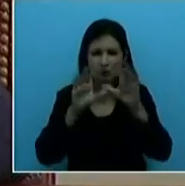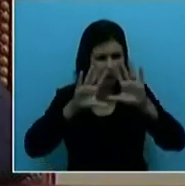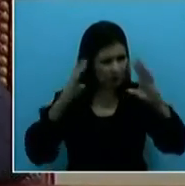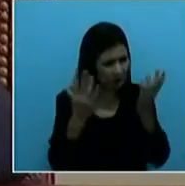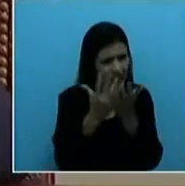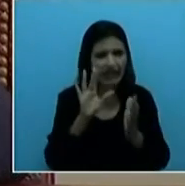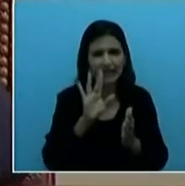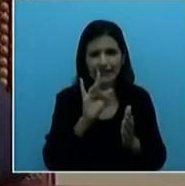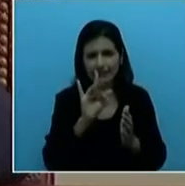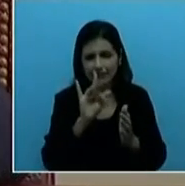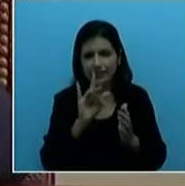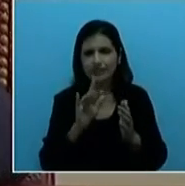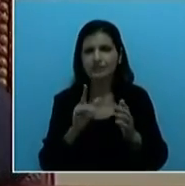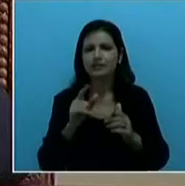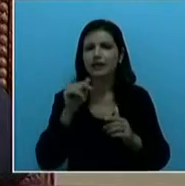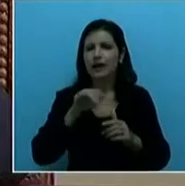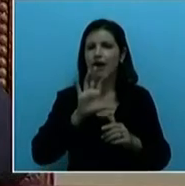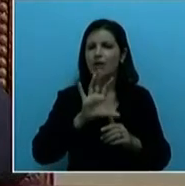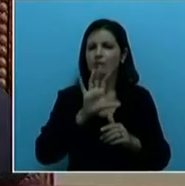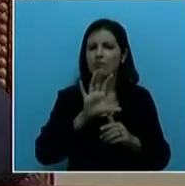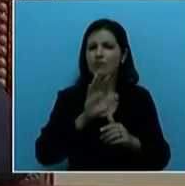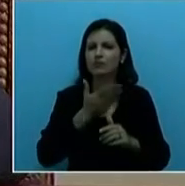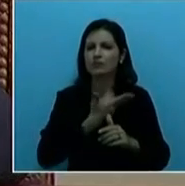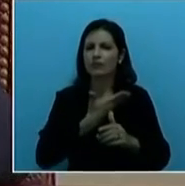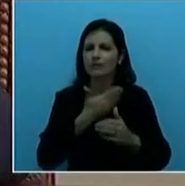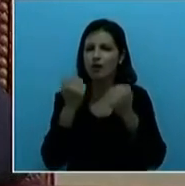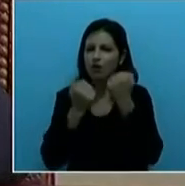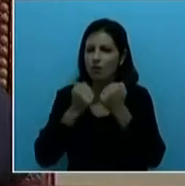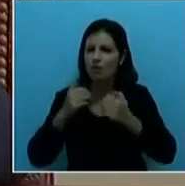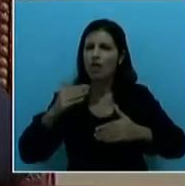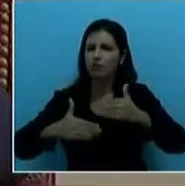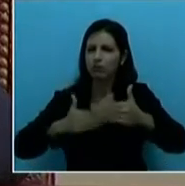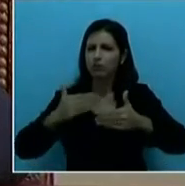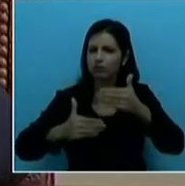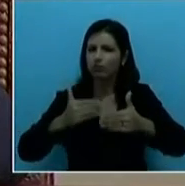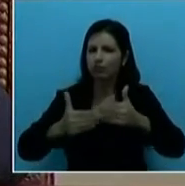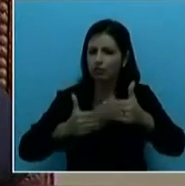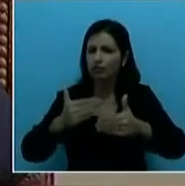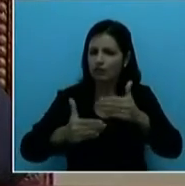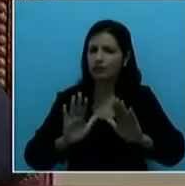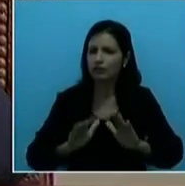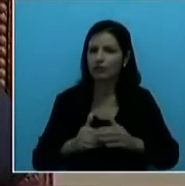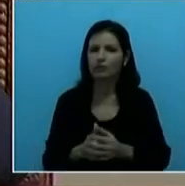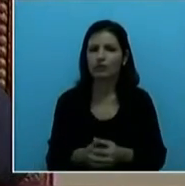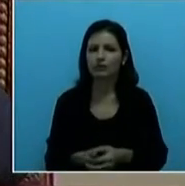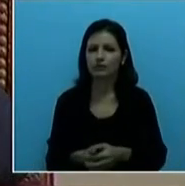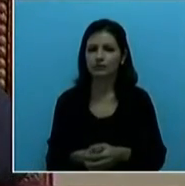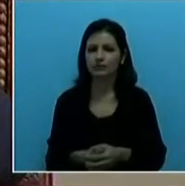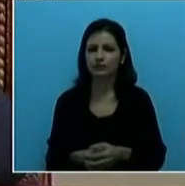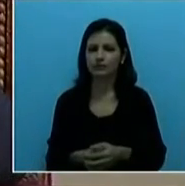estructurales de la economía santafesina están en marcha lo que santa fe recibe